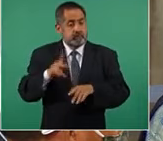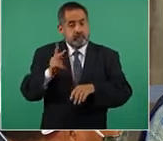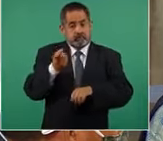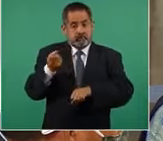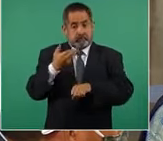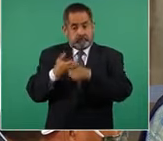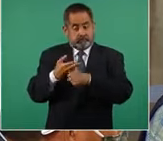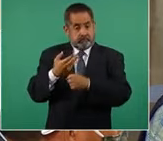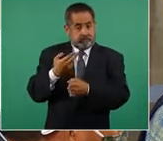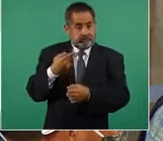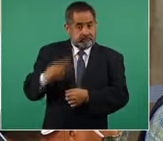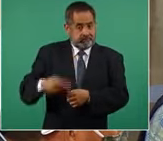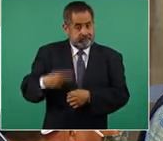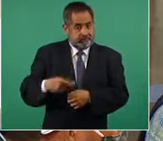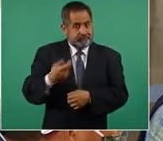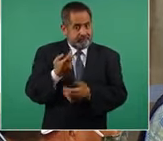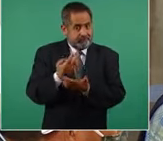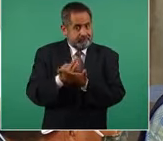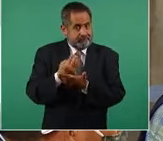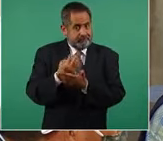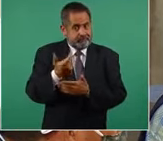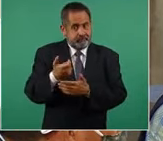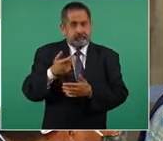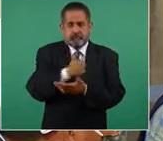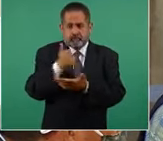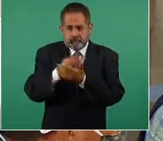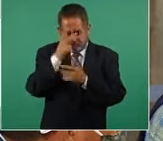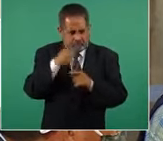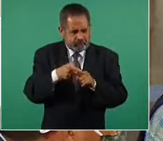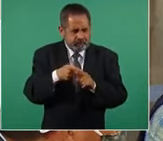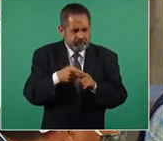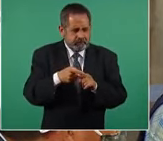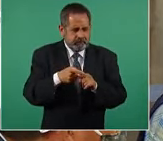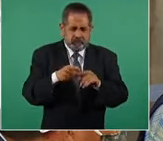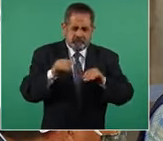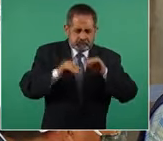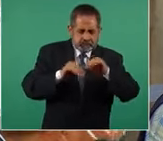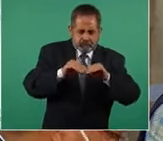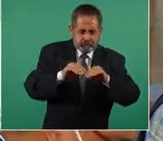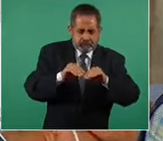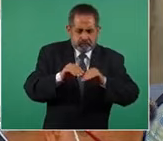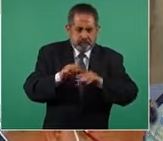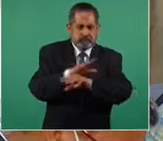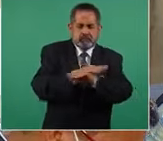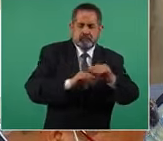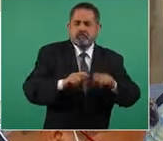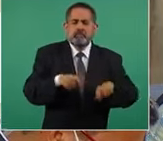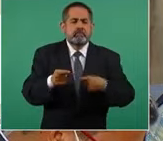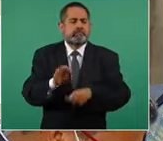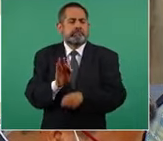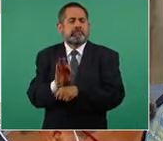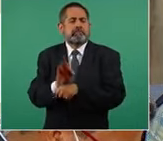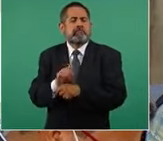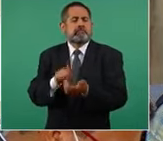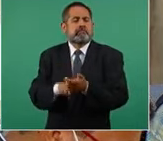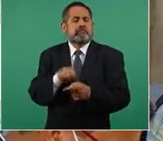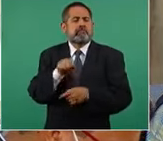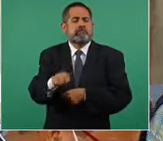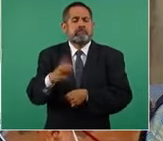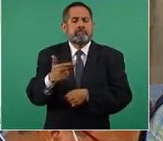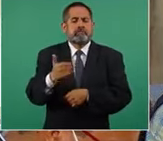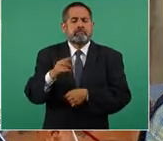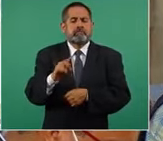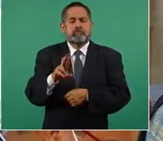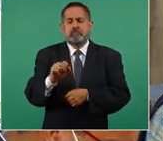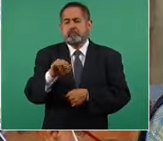del Gobierno de la Ciudad de México realizó una maniobra jurídica para beneficiar a la empresa Hidrocina, la cual